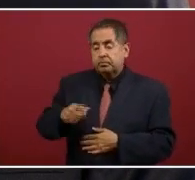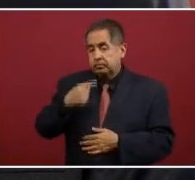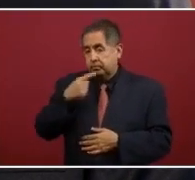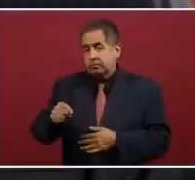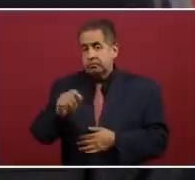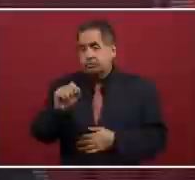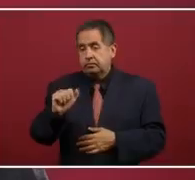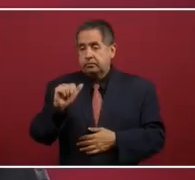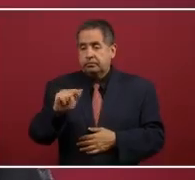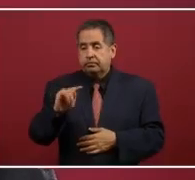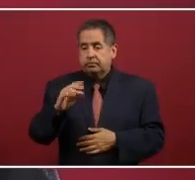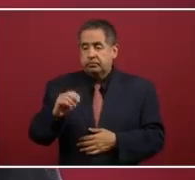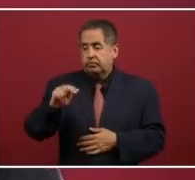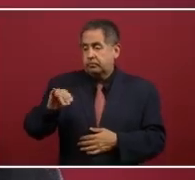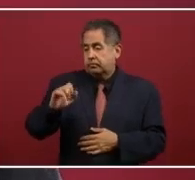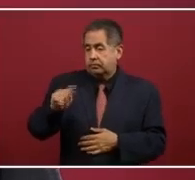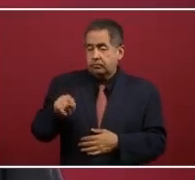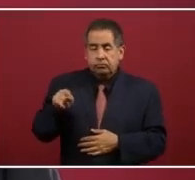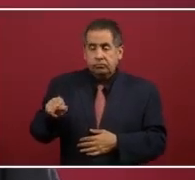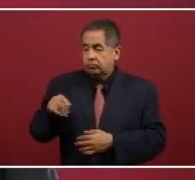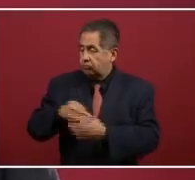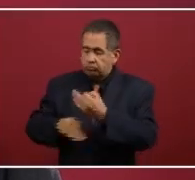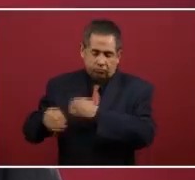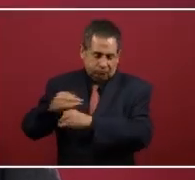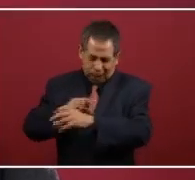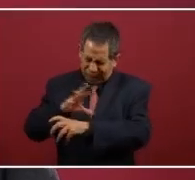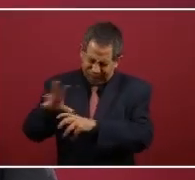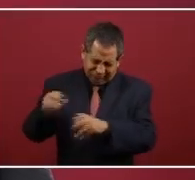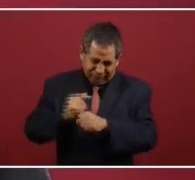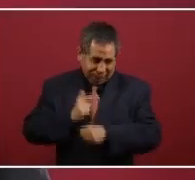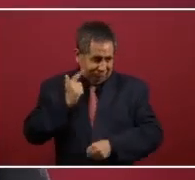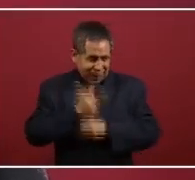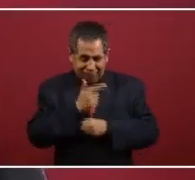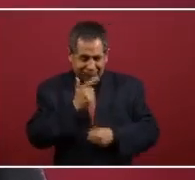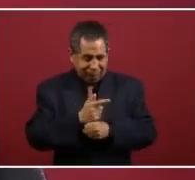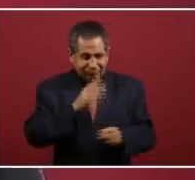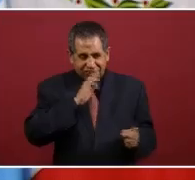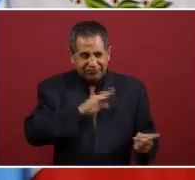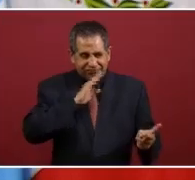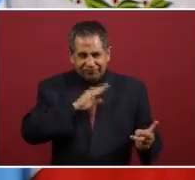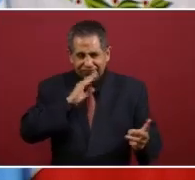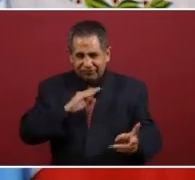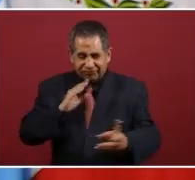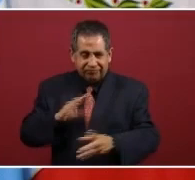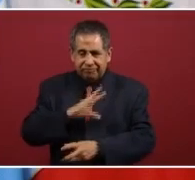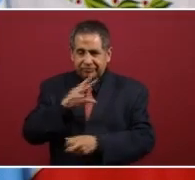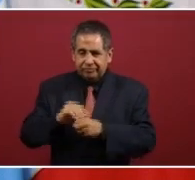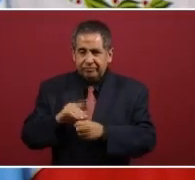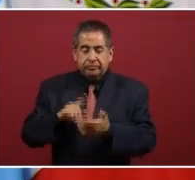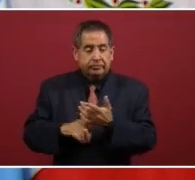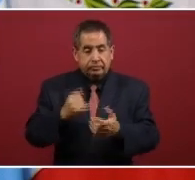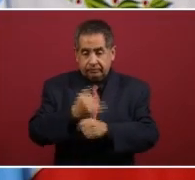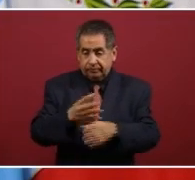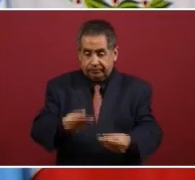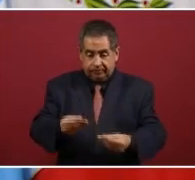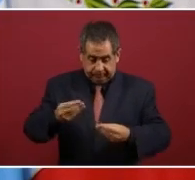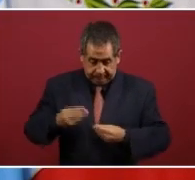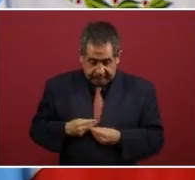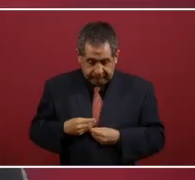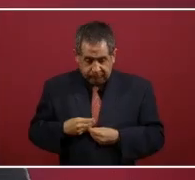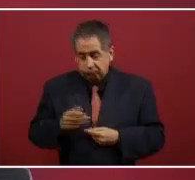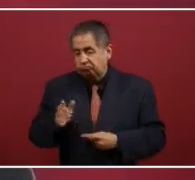es que todo lo que se me informa